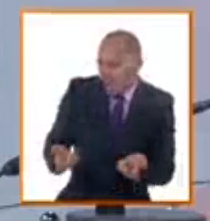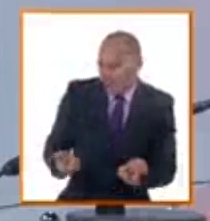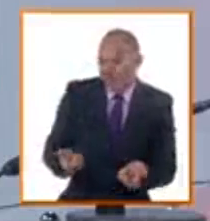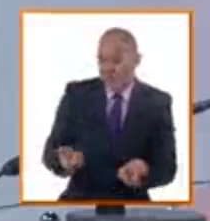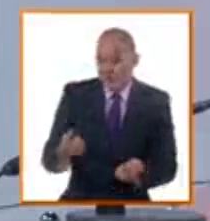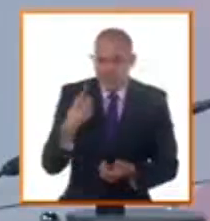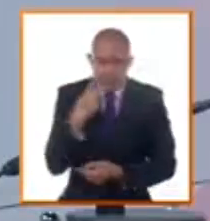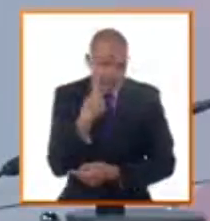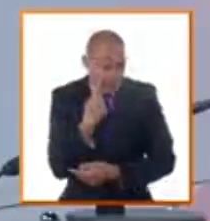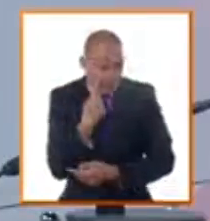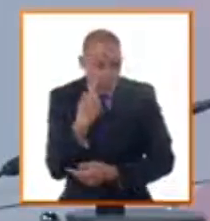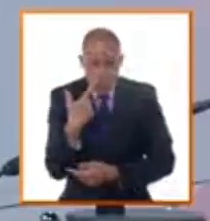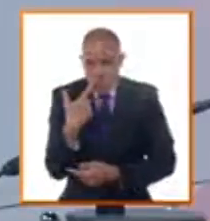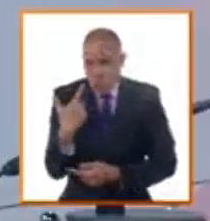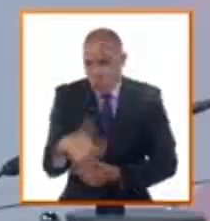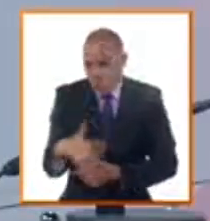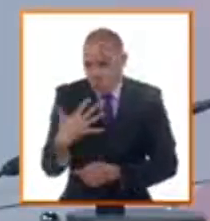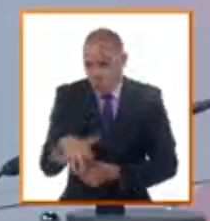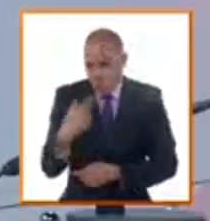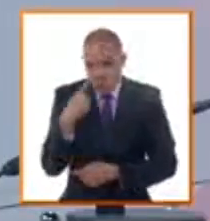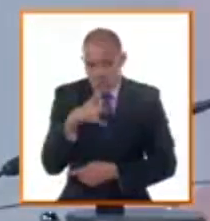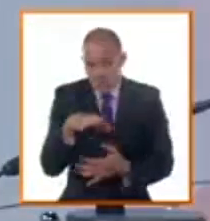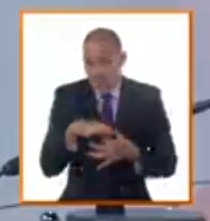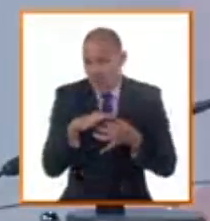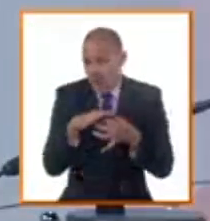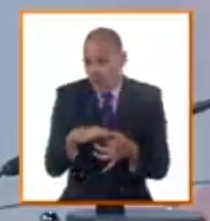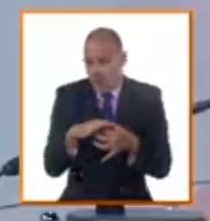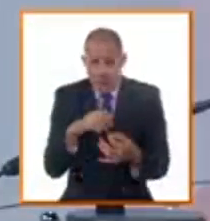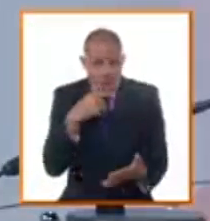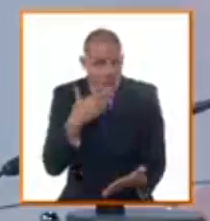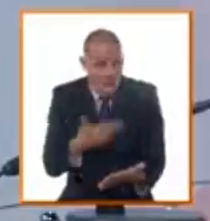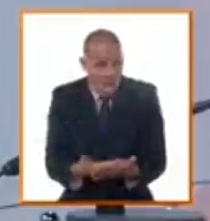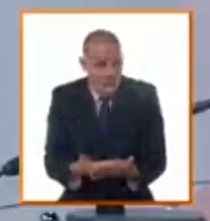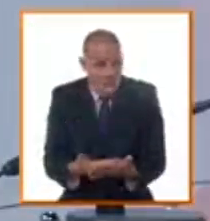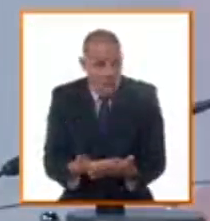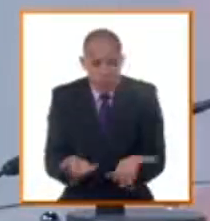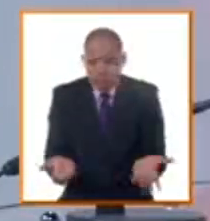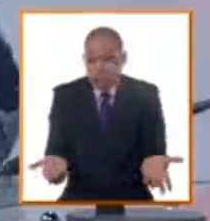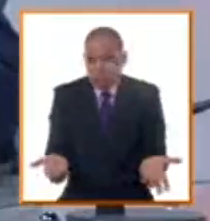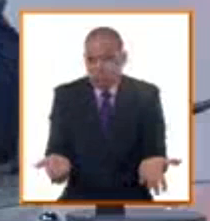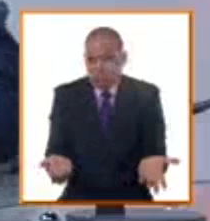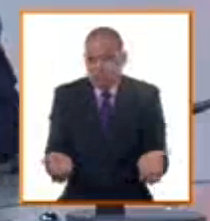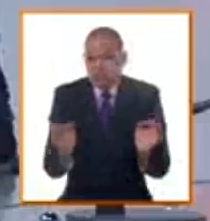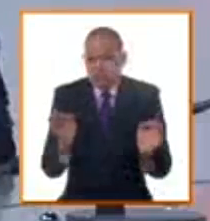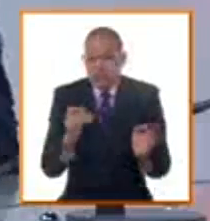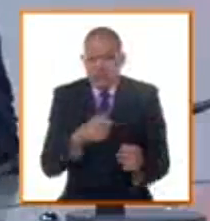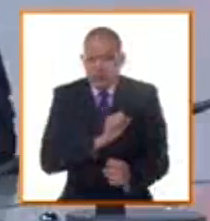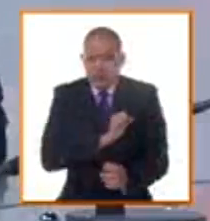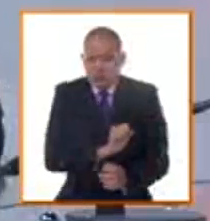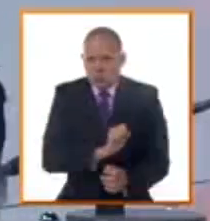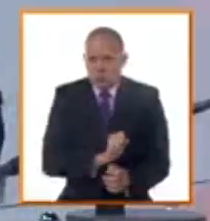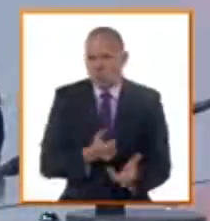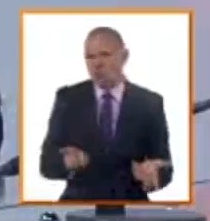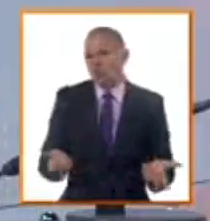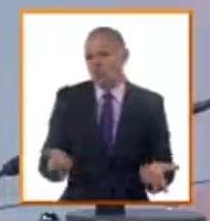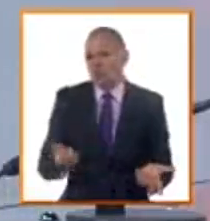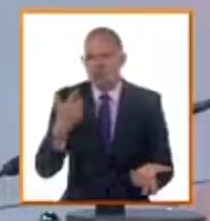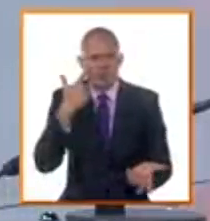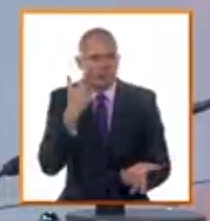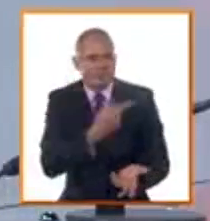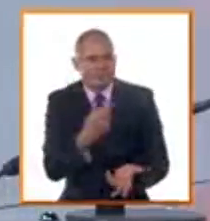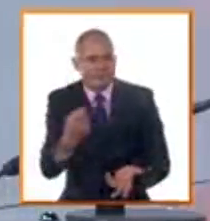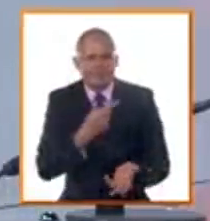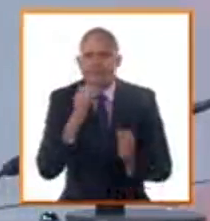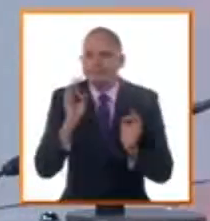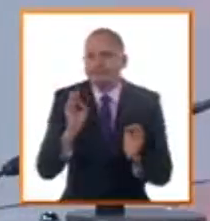visto, las imágenes que hemos visto estremecen, son realmente asustantes, ¿no? Asustan, sobrecogen, sobre